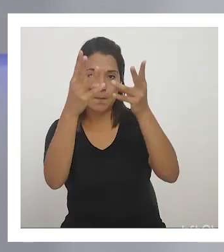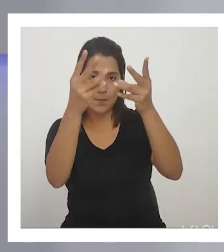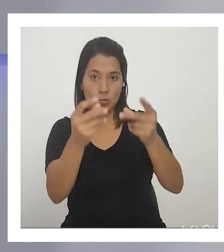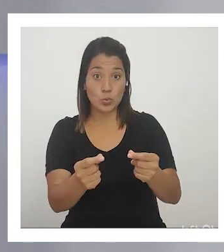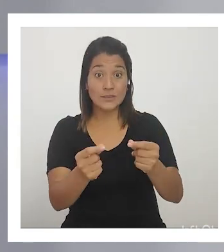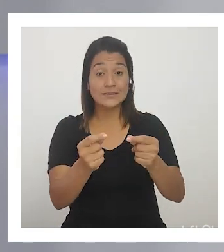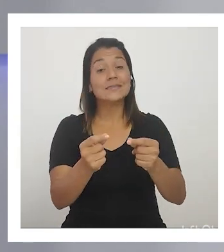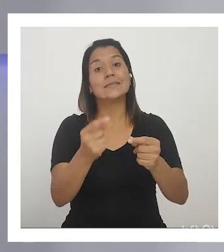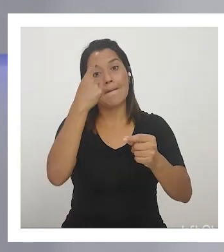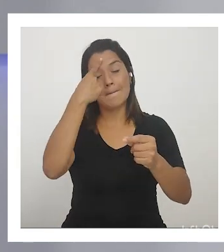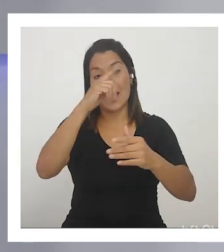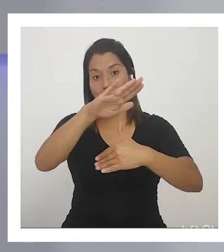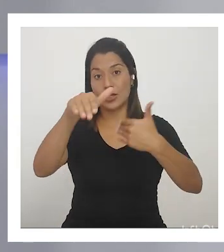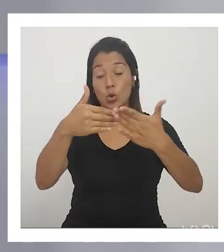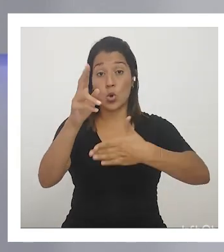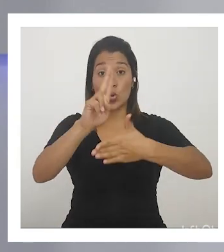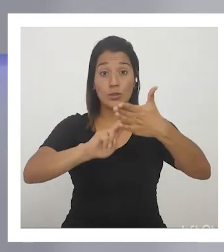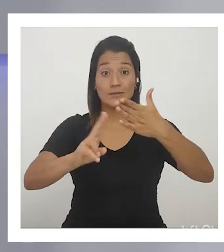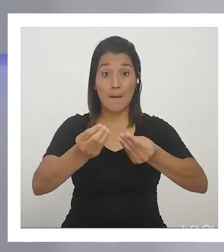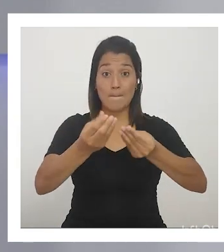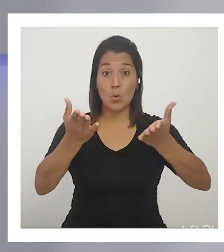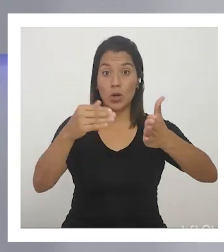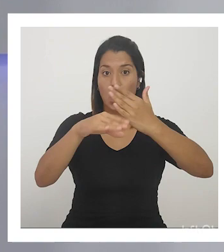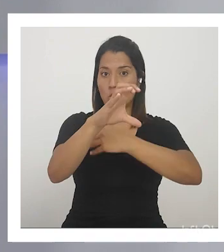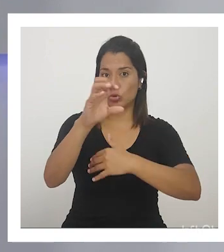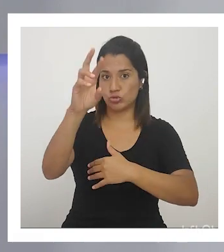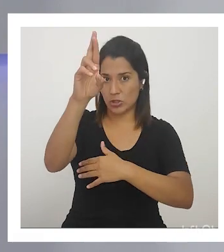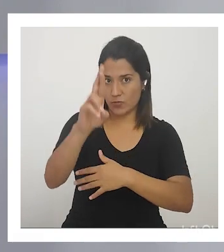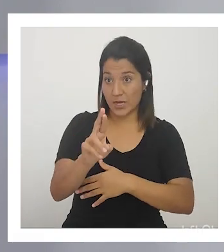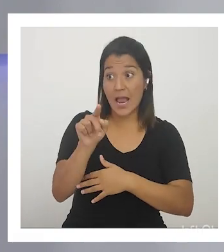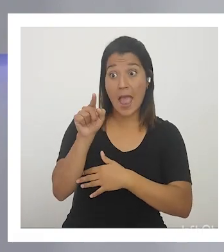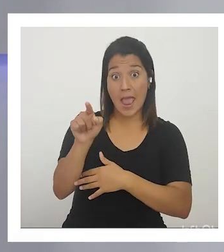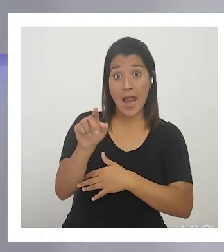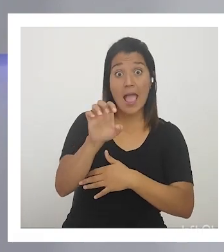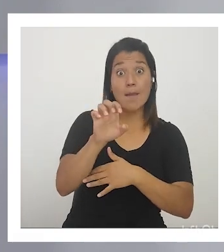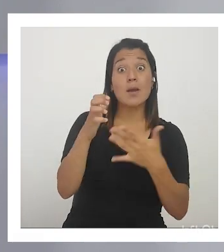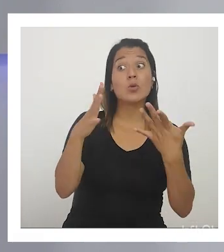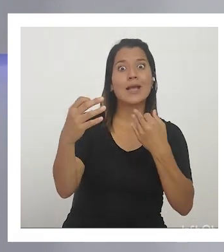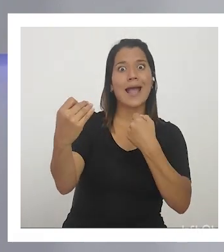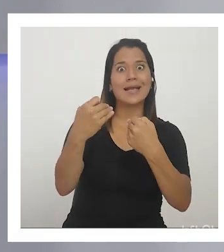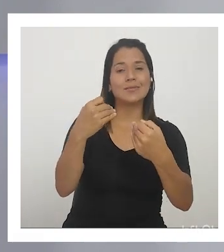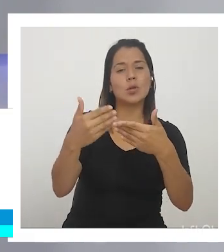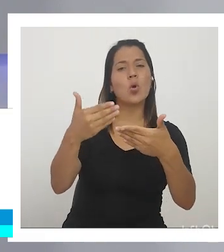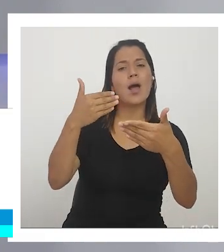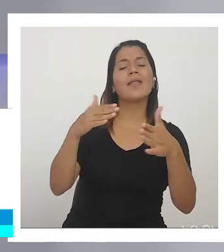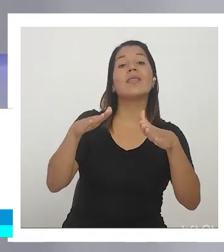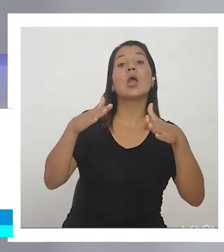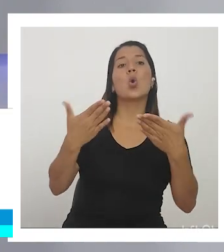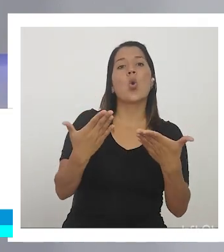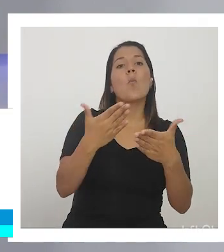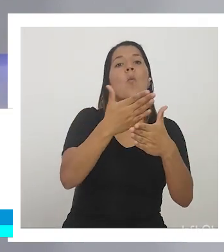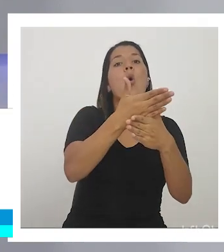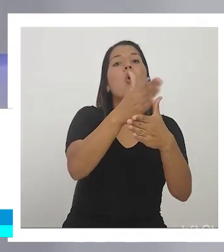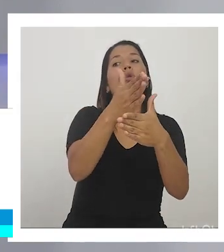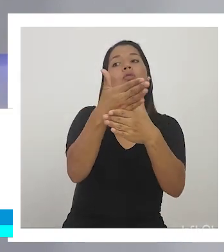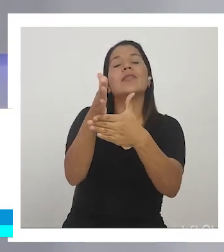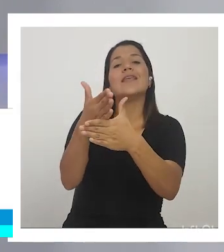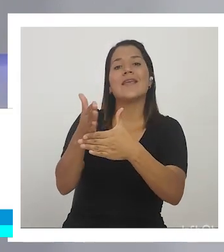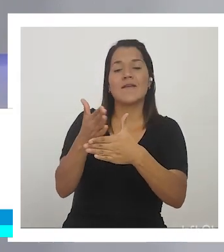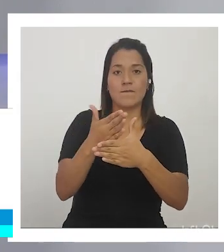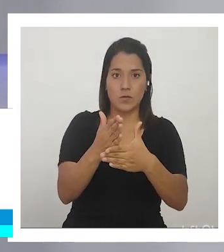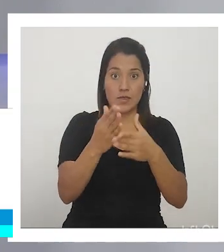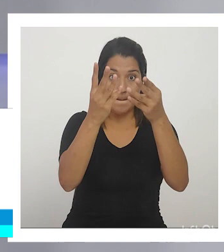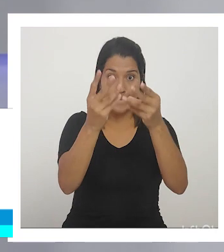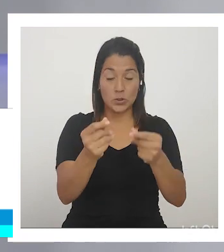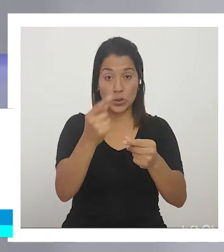estatales de nuestro país. Ya don Emanuel nos explicaba en el bloque anterior cuál es esta distribución que se da en estos centros de educación superior.